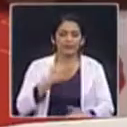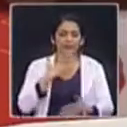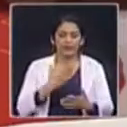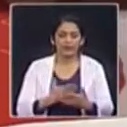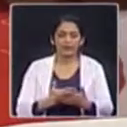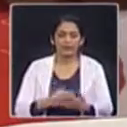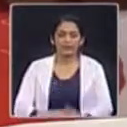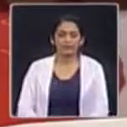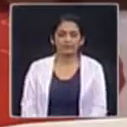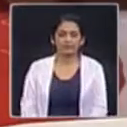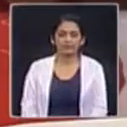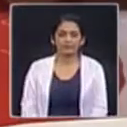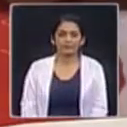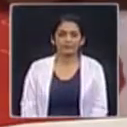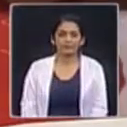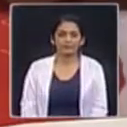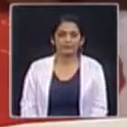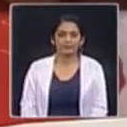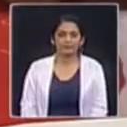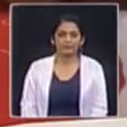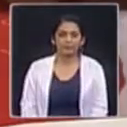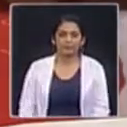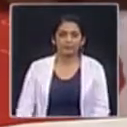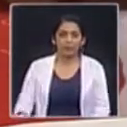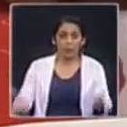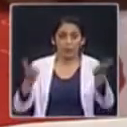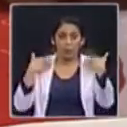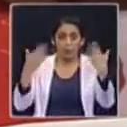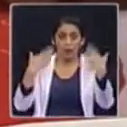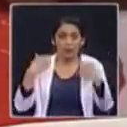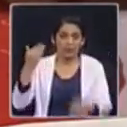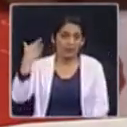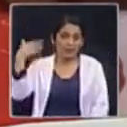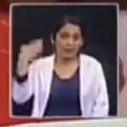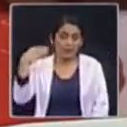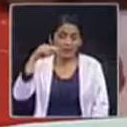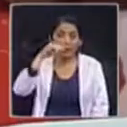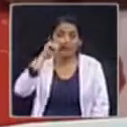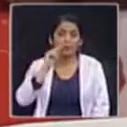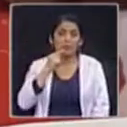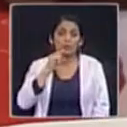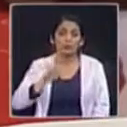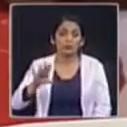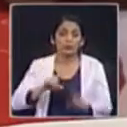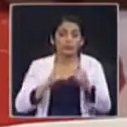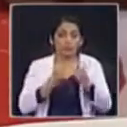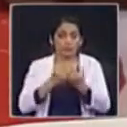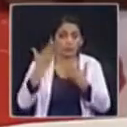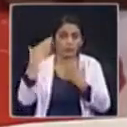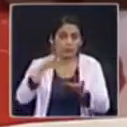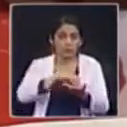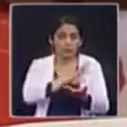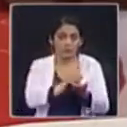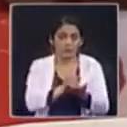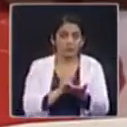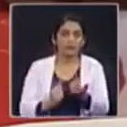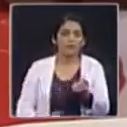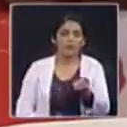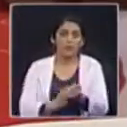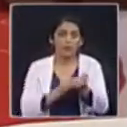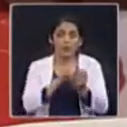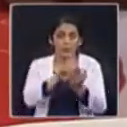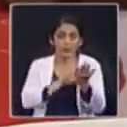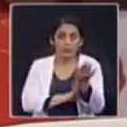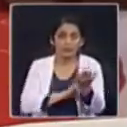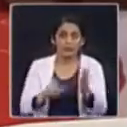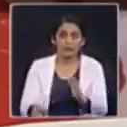Gracias, Santiago, por el informe. El alcalde de Guayaquil, Jaime Nebot, advirtió que su bloque político en la Asamblea Nacional no apoyaría el proyecto